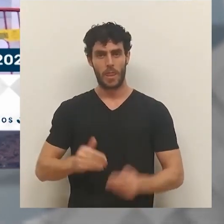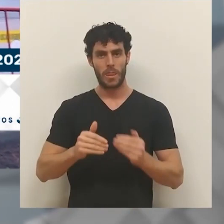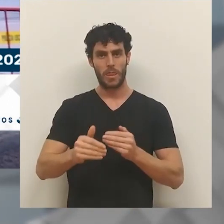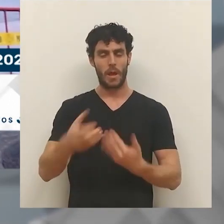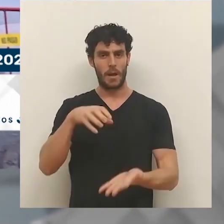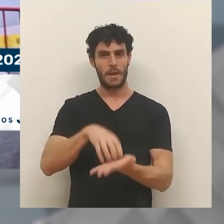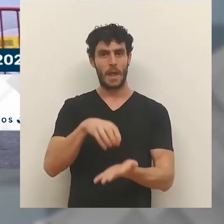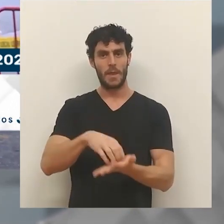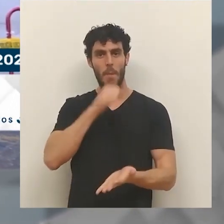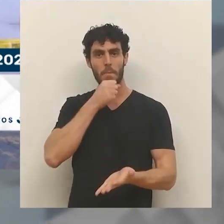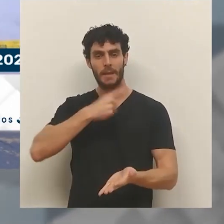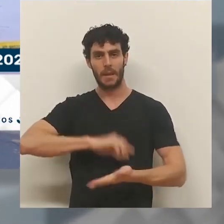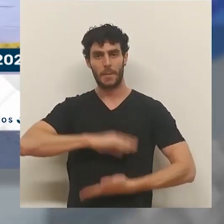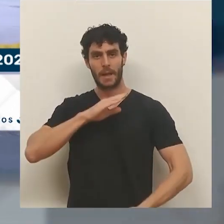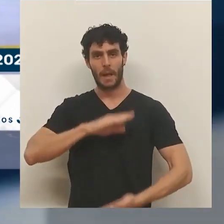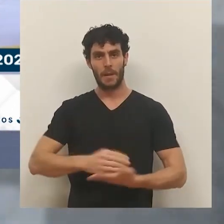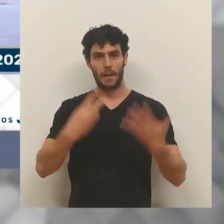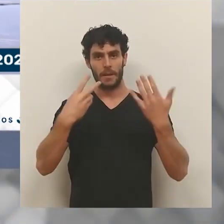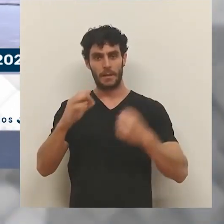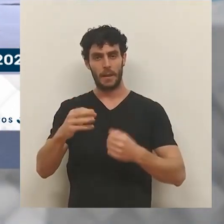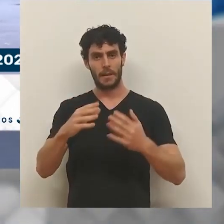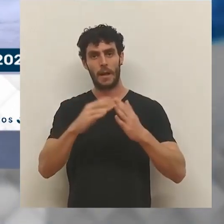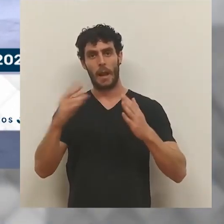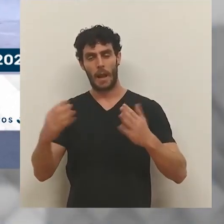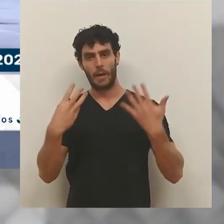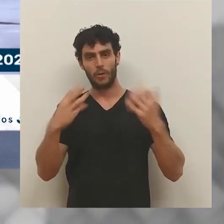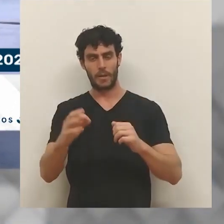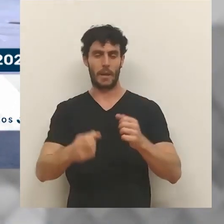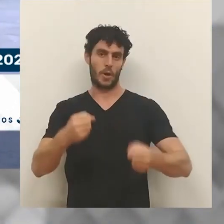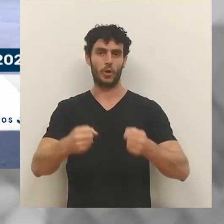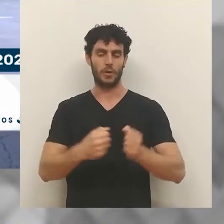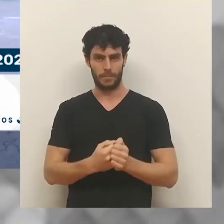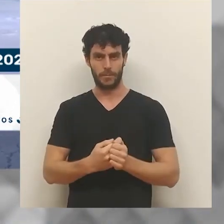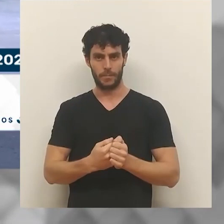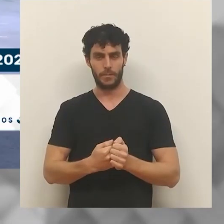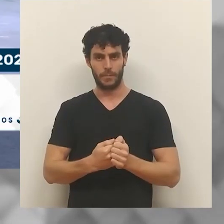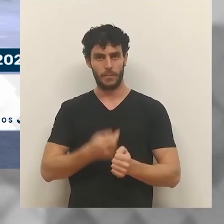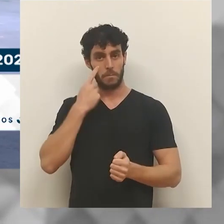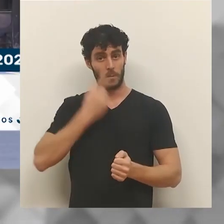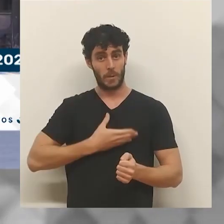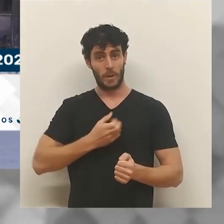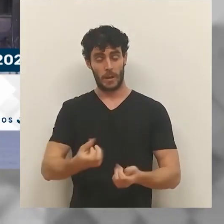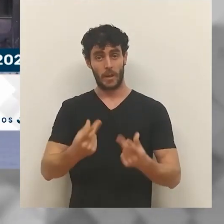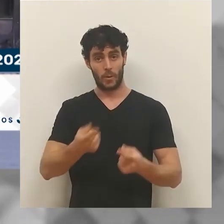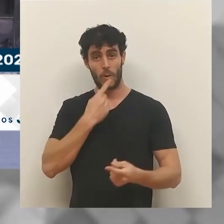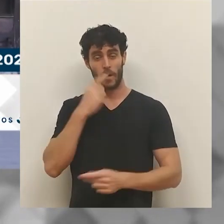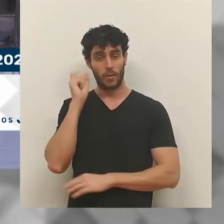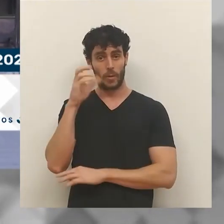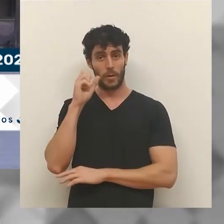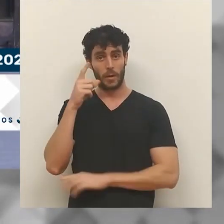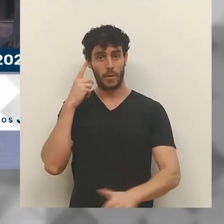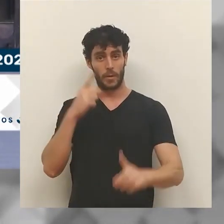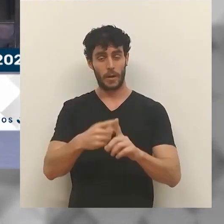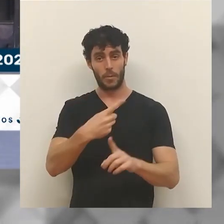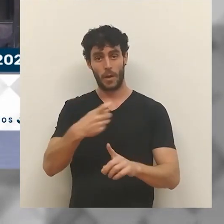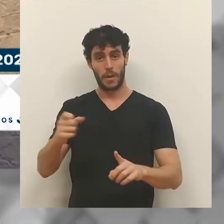Un parque provisional en las társenas de la vieja estación y con capacidad para entre 70 y 80 vehículos. Lo anunciado lo han visto el